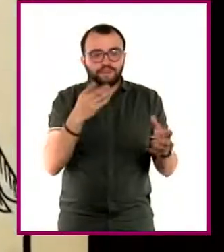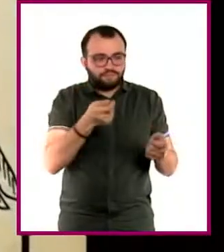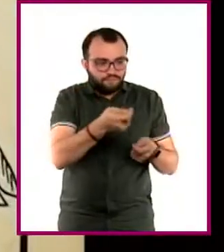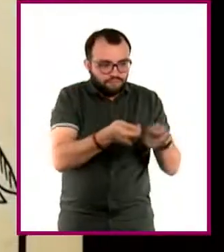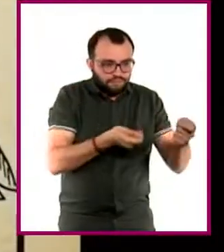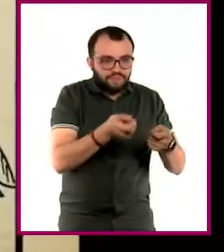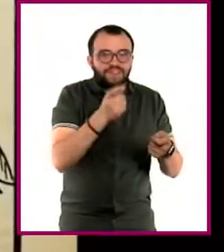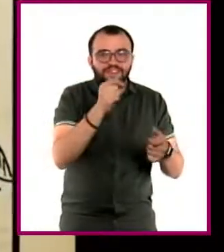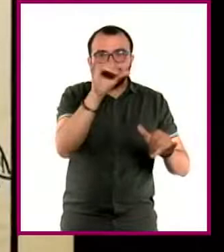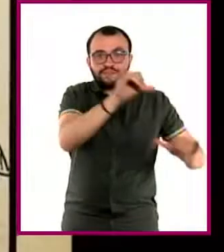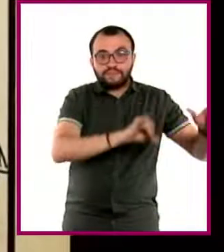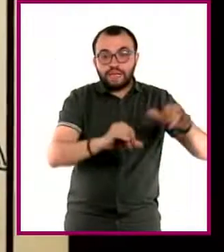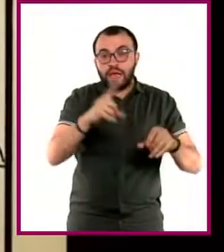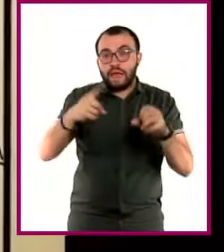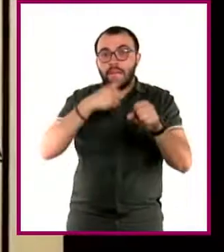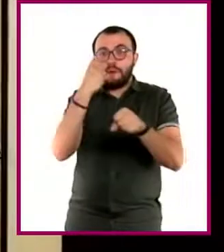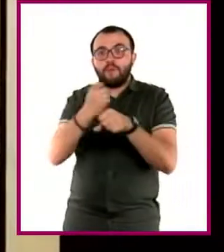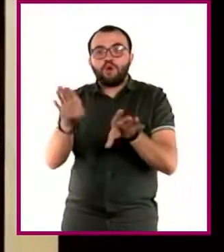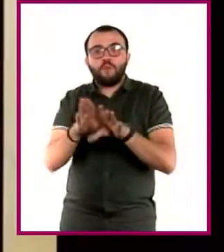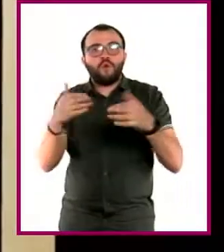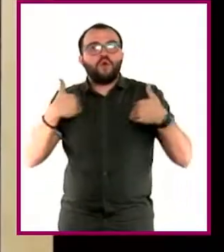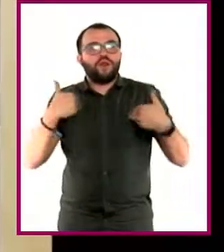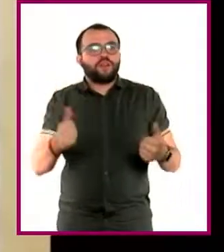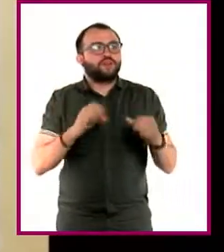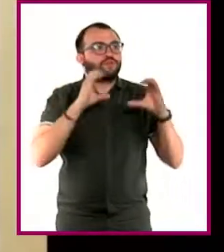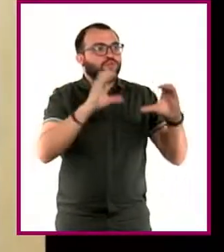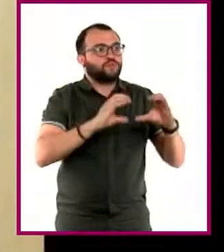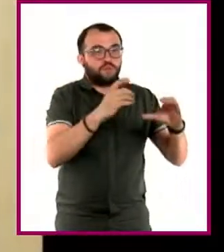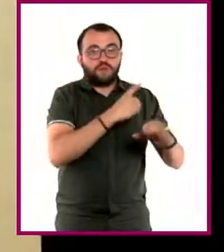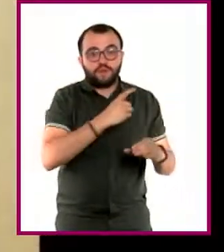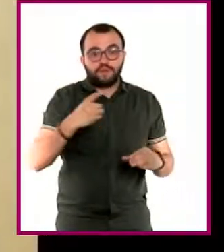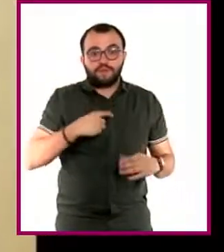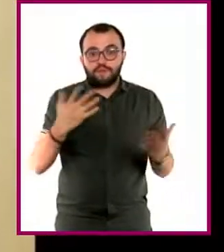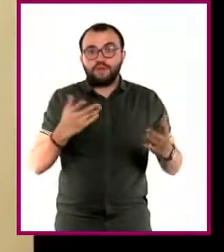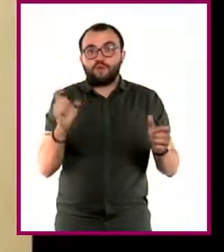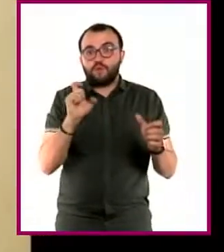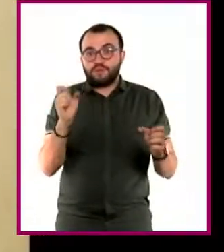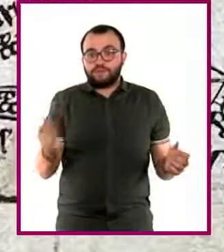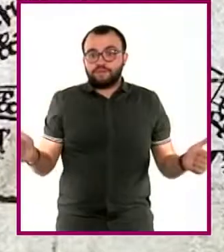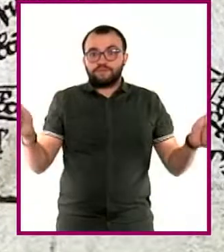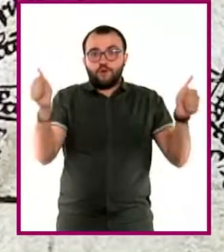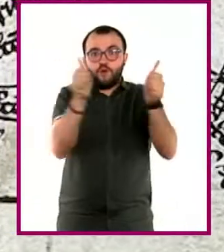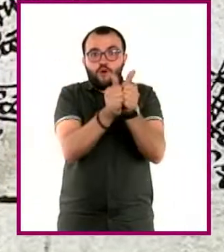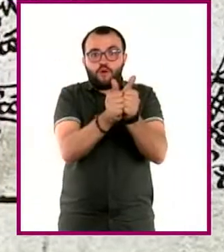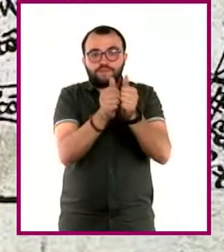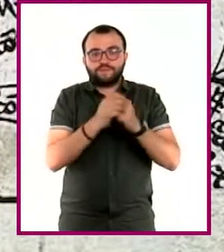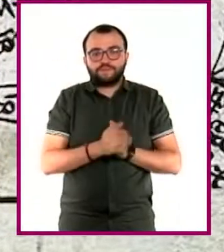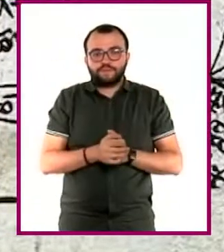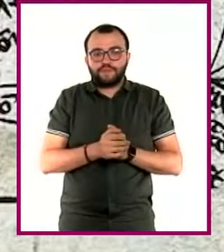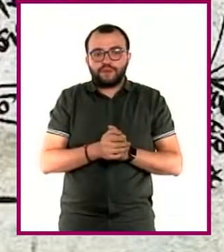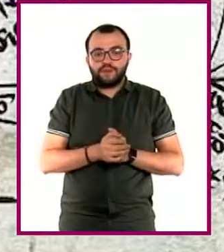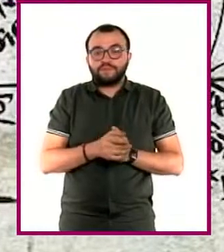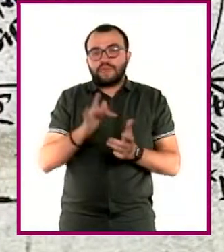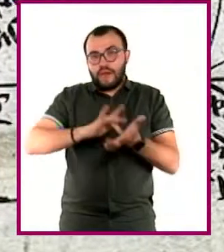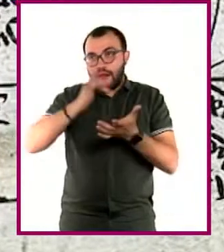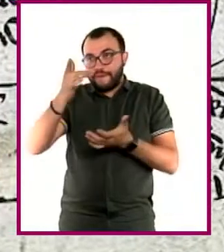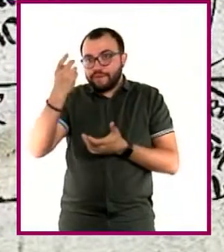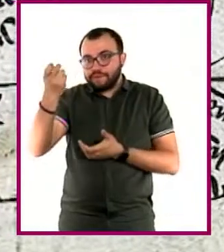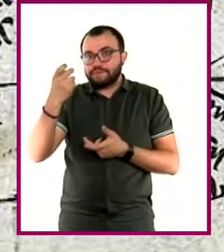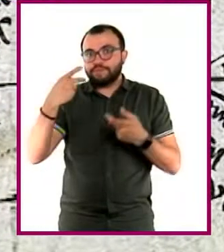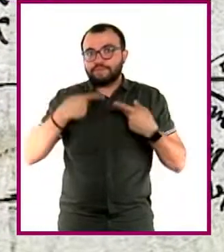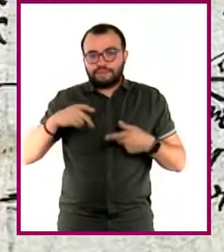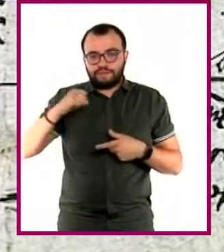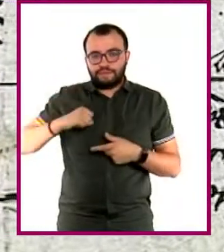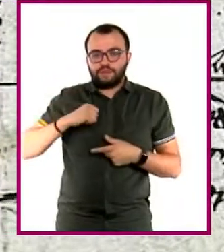químicas y los primeros en entender los cuidados que había que tener al mezclarlos. Gracias a que los alquimistas hacían un